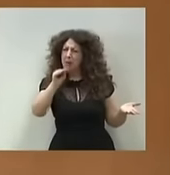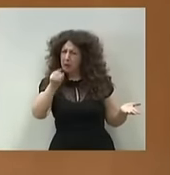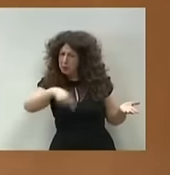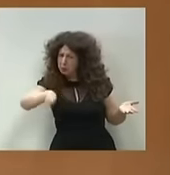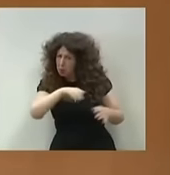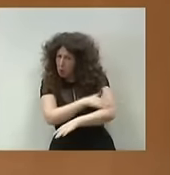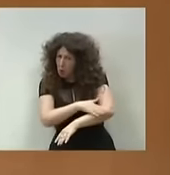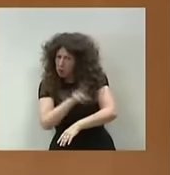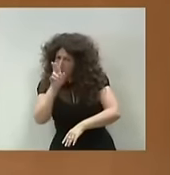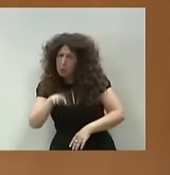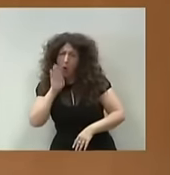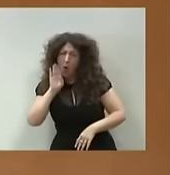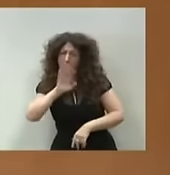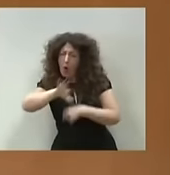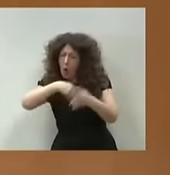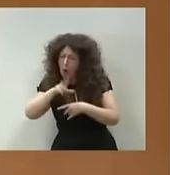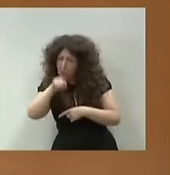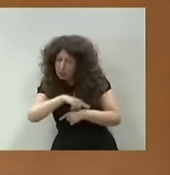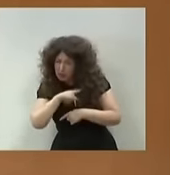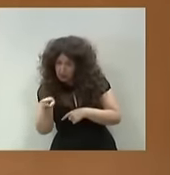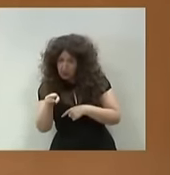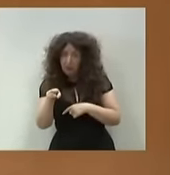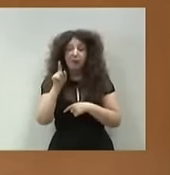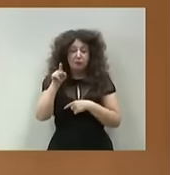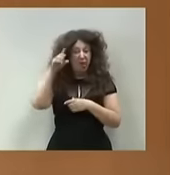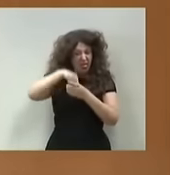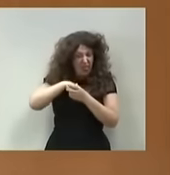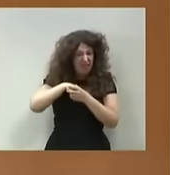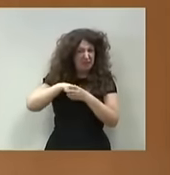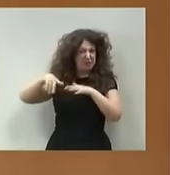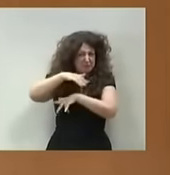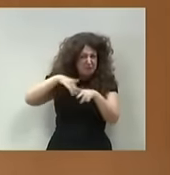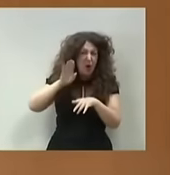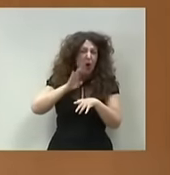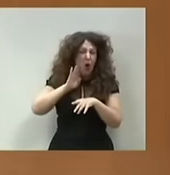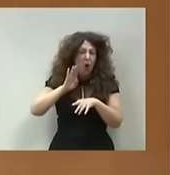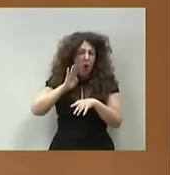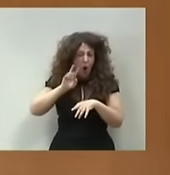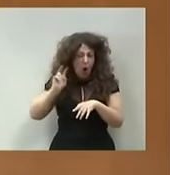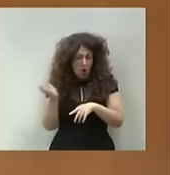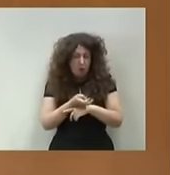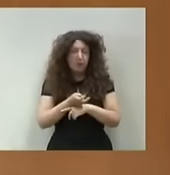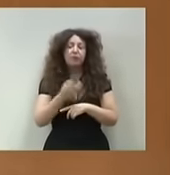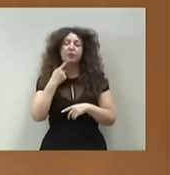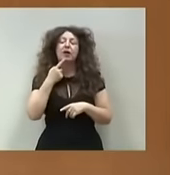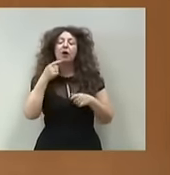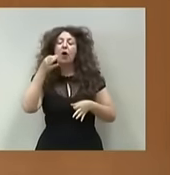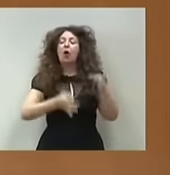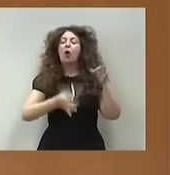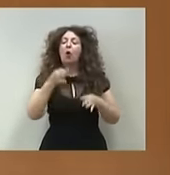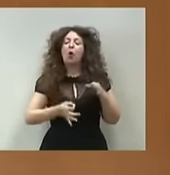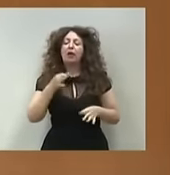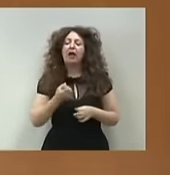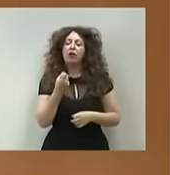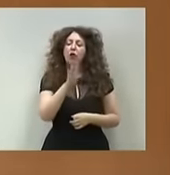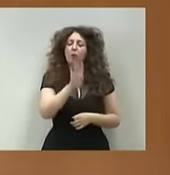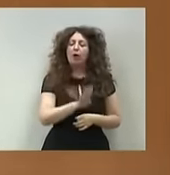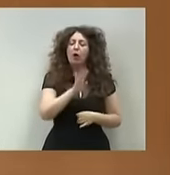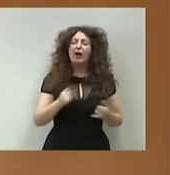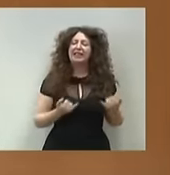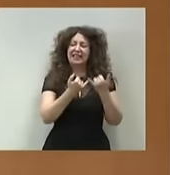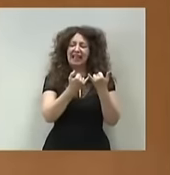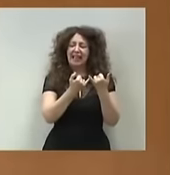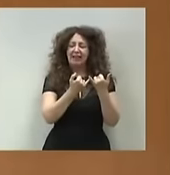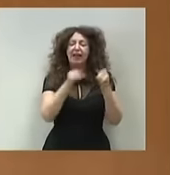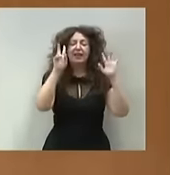corrupto? ¿Son ustedes un gobierno asediado por la corrupción? Le voy a citar algunas cosas. Juzgado de instrucción número 4 de Santa Cruz de Tenerife,